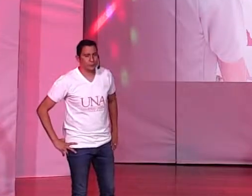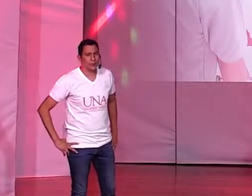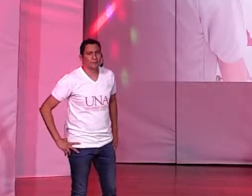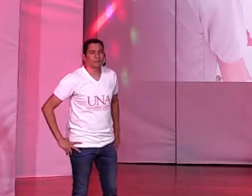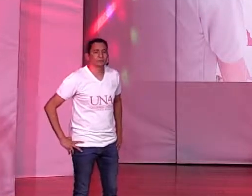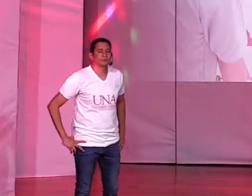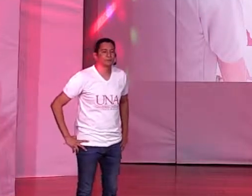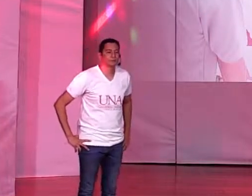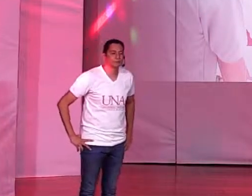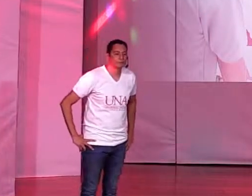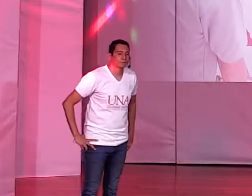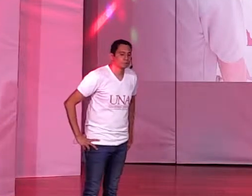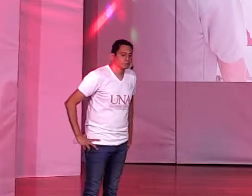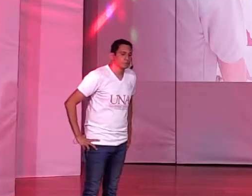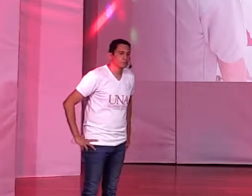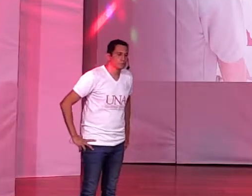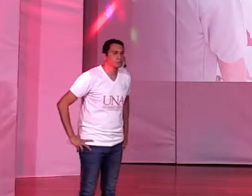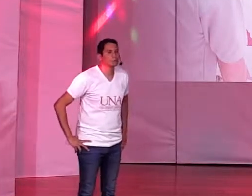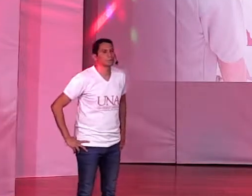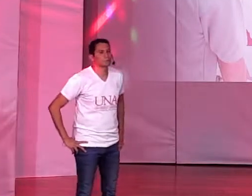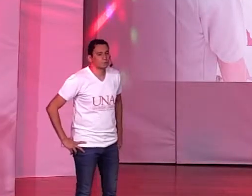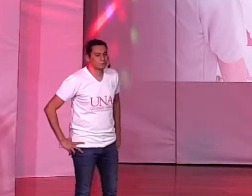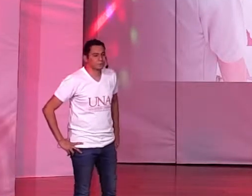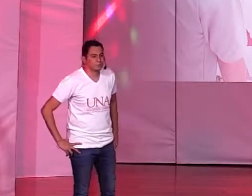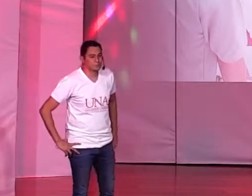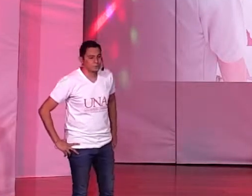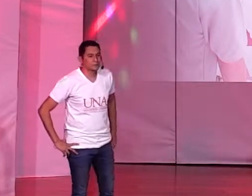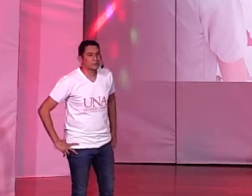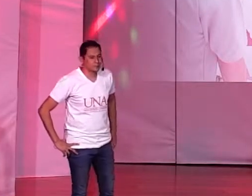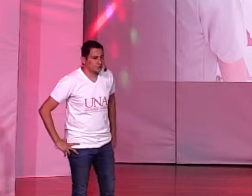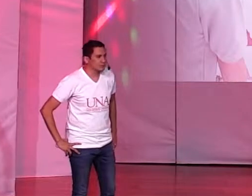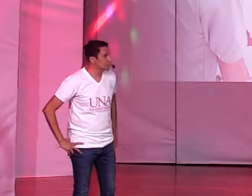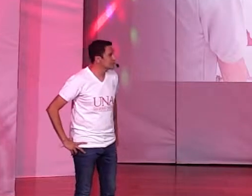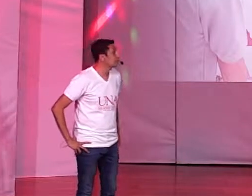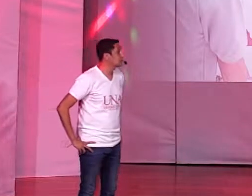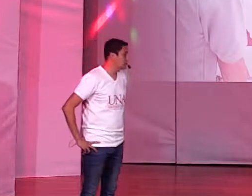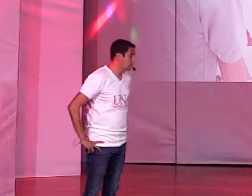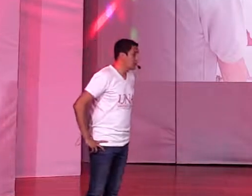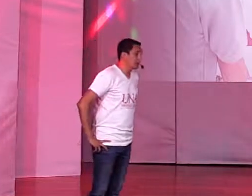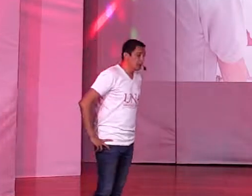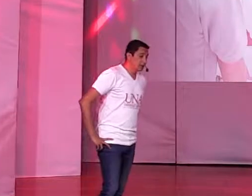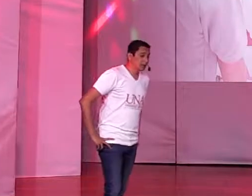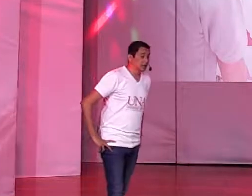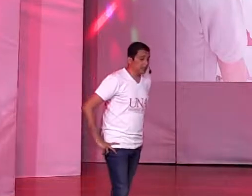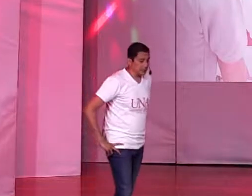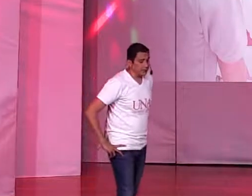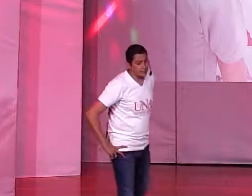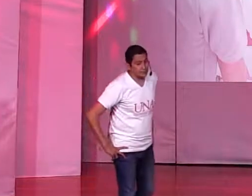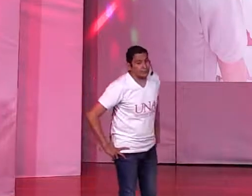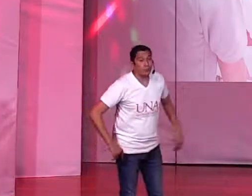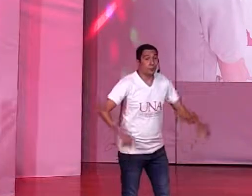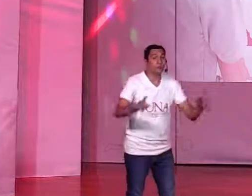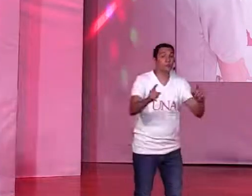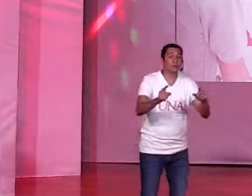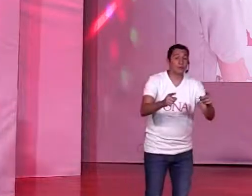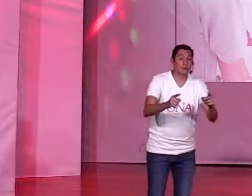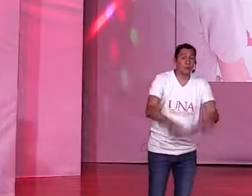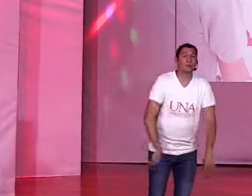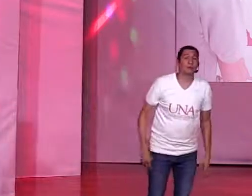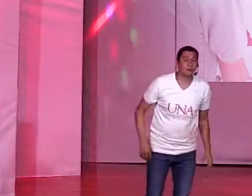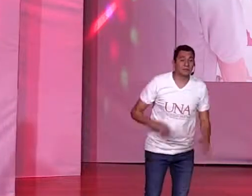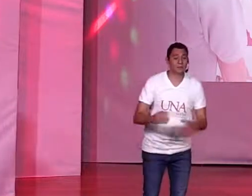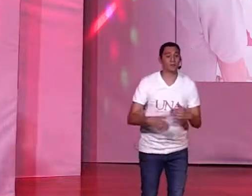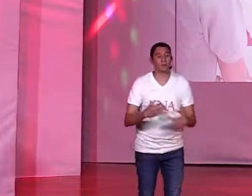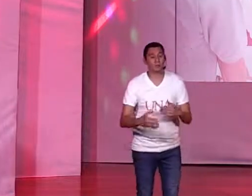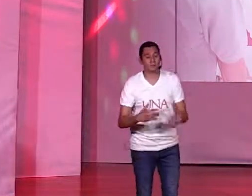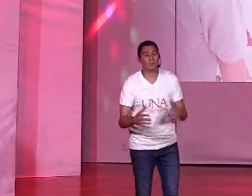Cascante, nuestra vicerrectora de Vida Estudiantil, doña Alejandra Gamboa, y el señor rector Francisco González. Excelente. Pongan mucha atención